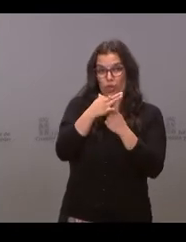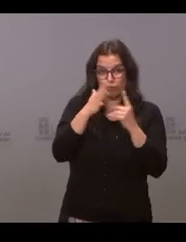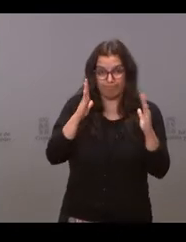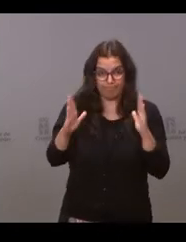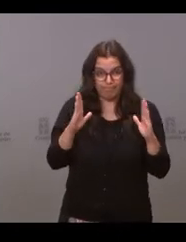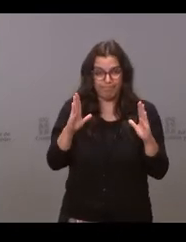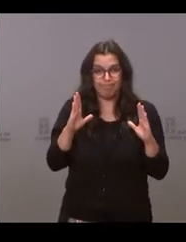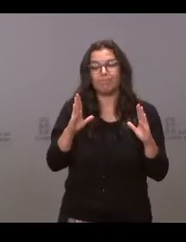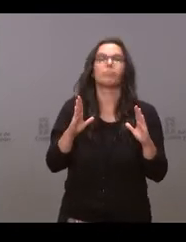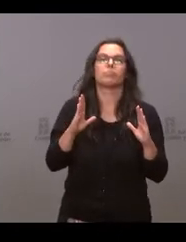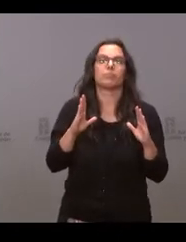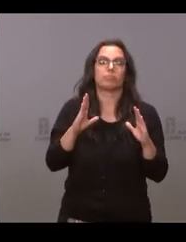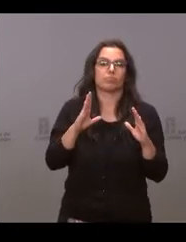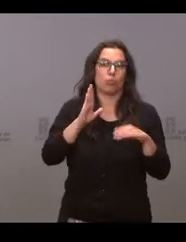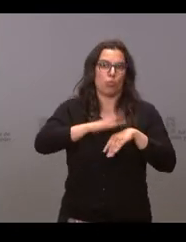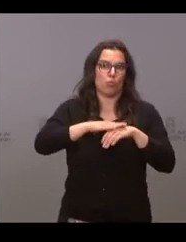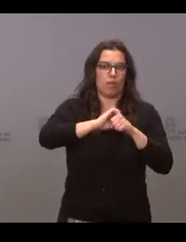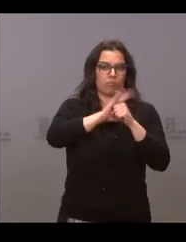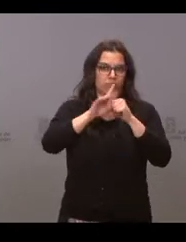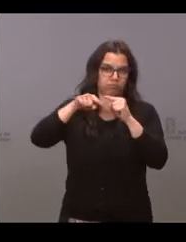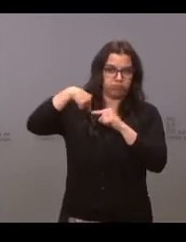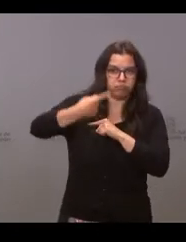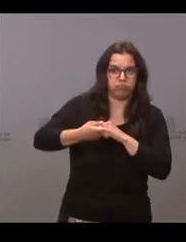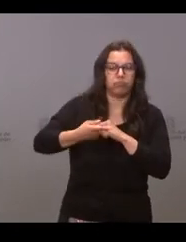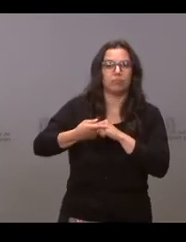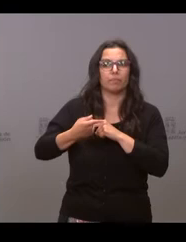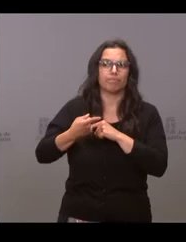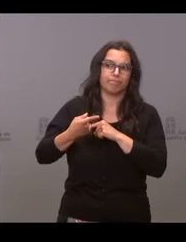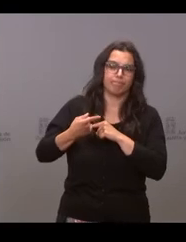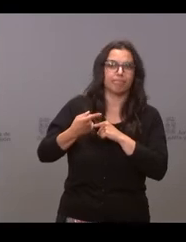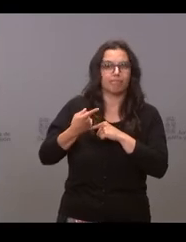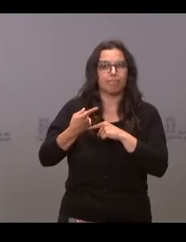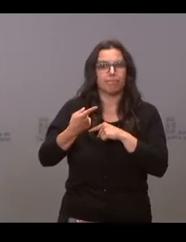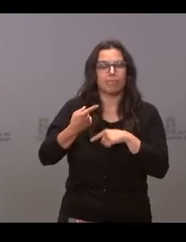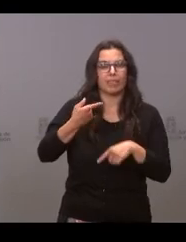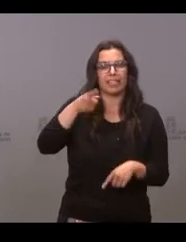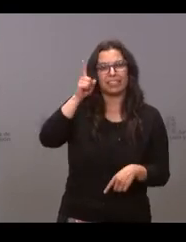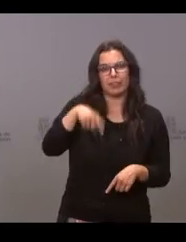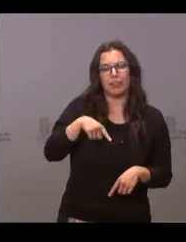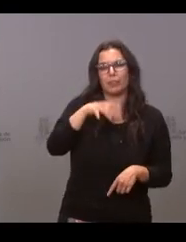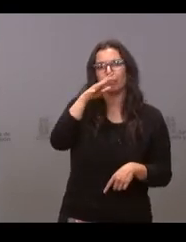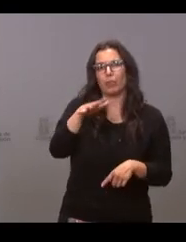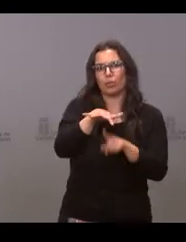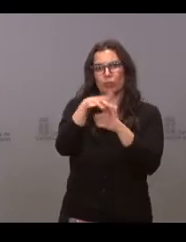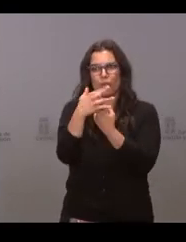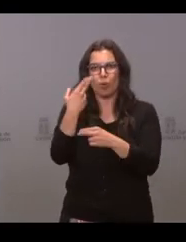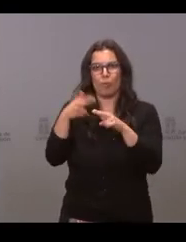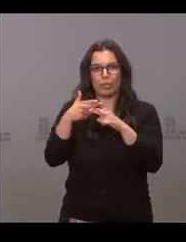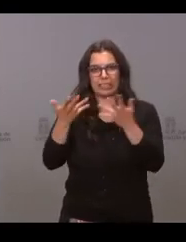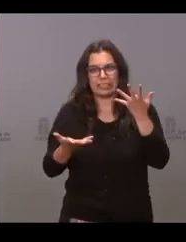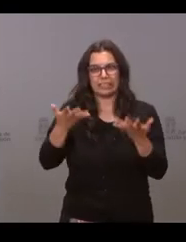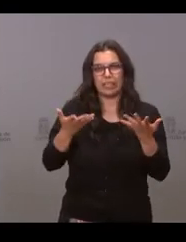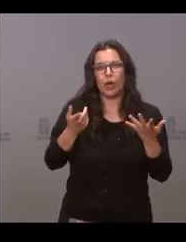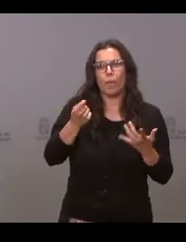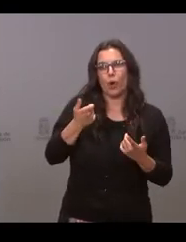como consecuencia de la pandemia del cómic 19 y también por las situaciones políticas pues han podido ser un